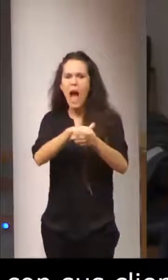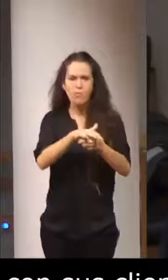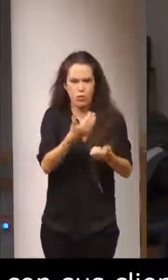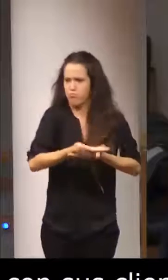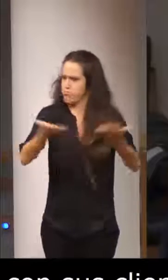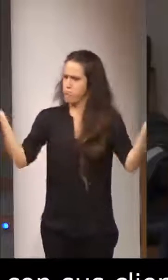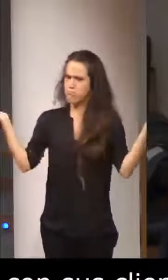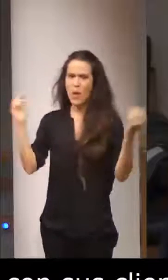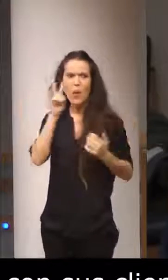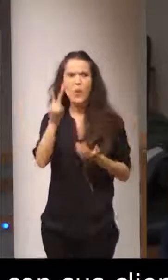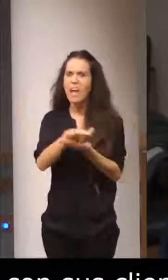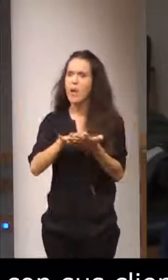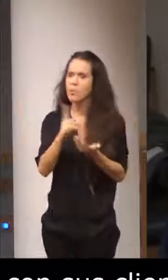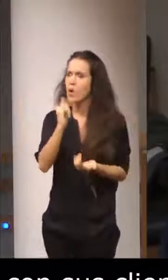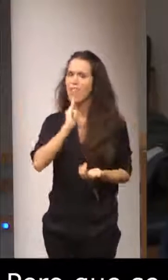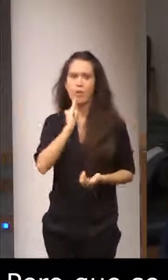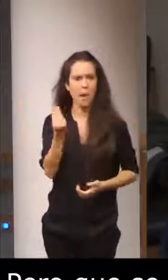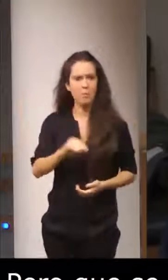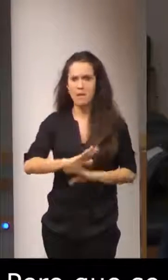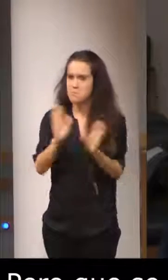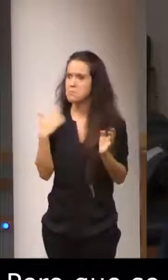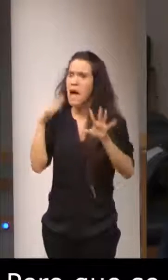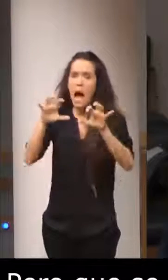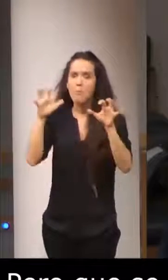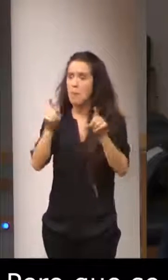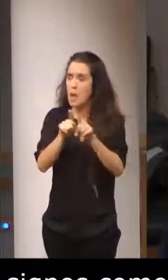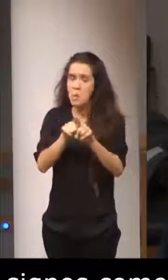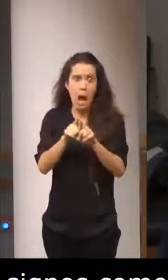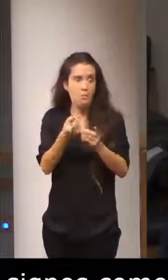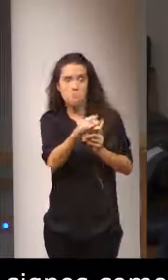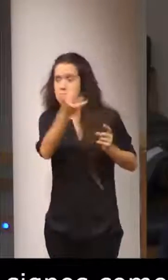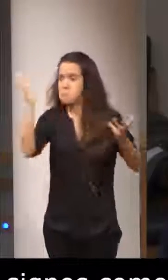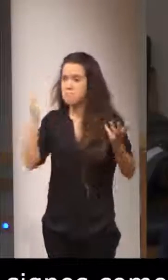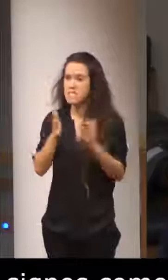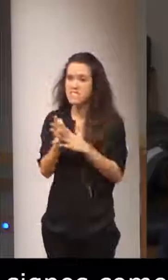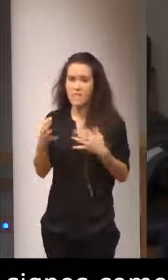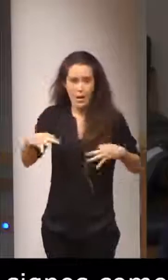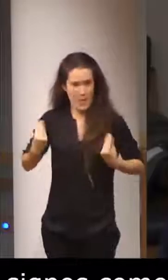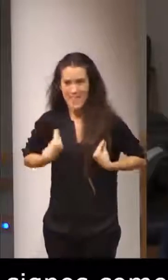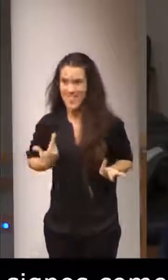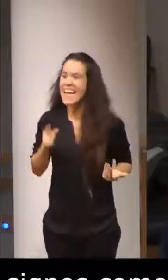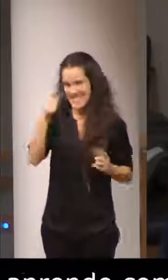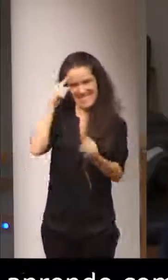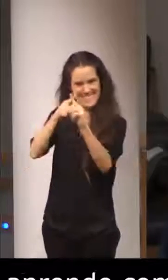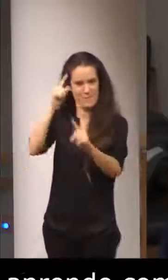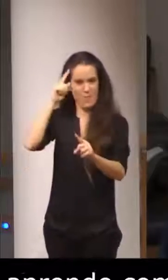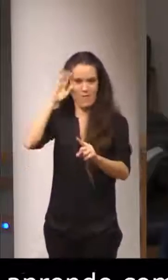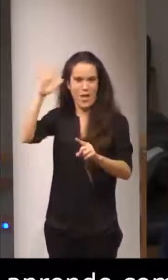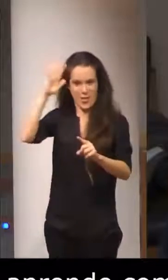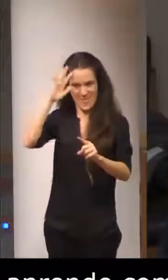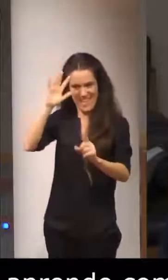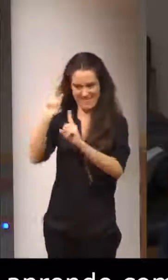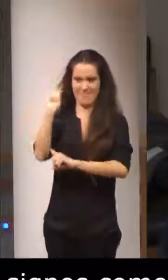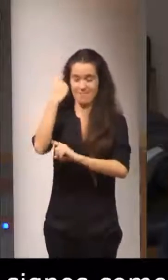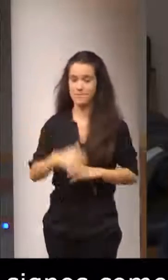pues como un idioma más que uno aprende como otro más o sea lo normal de la vida esa es la finalidad por eso aunar